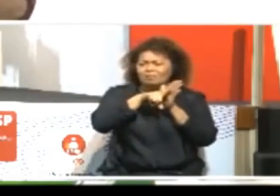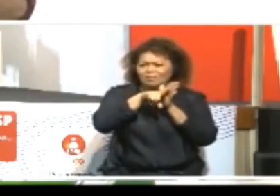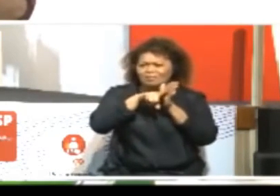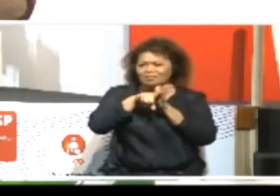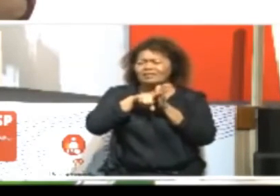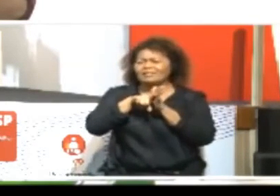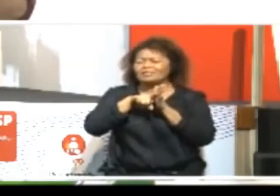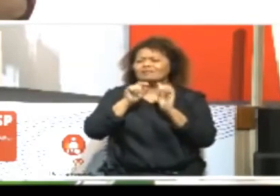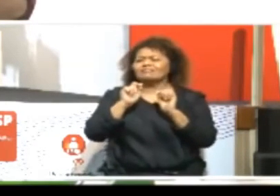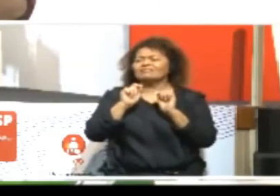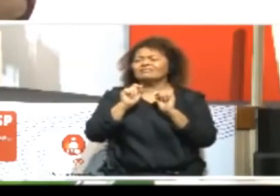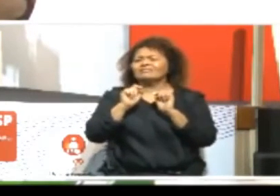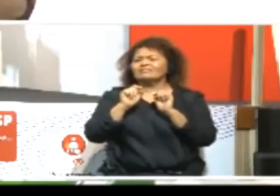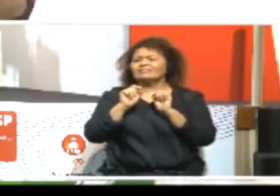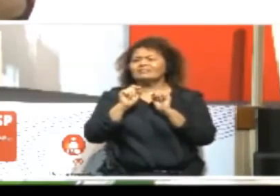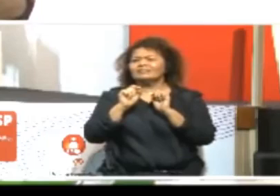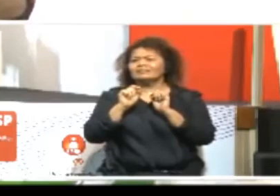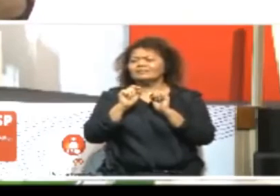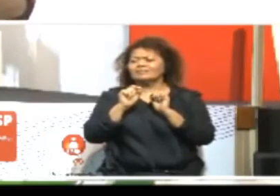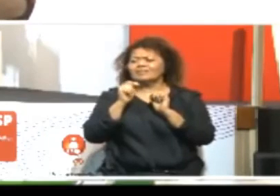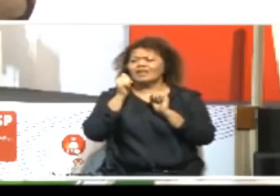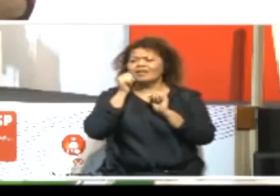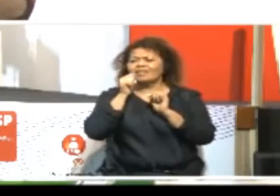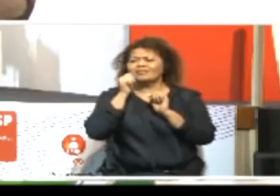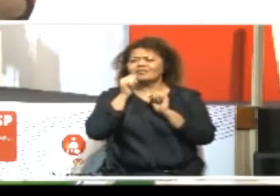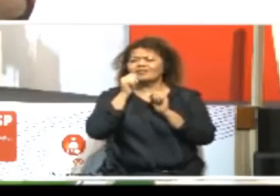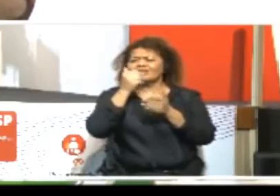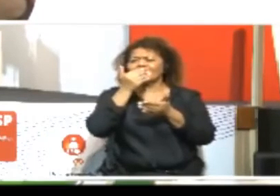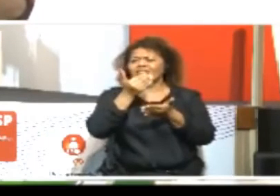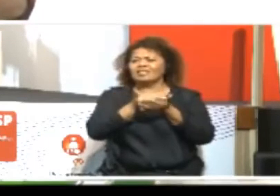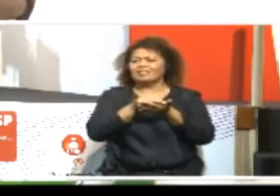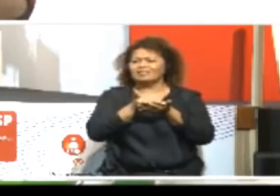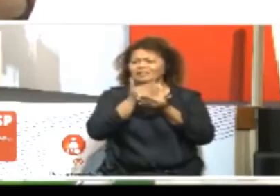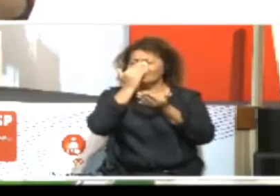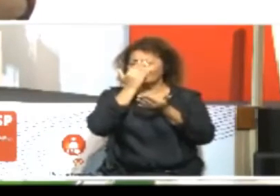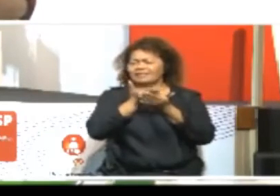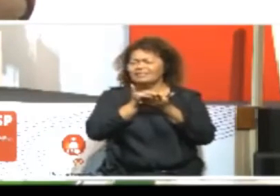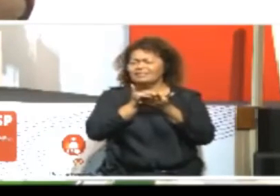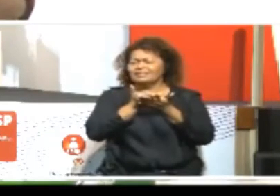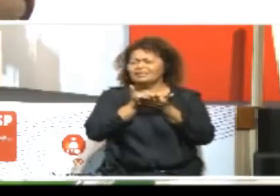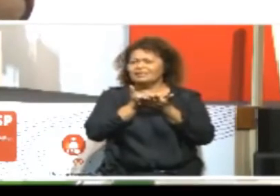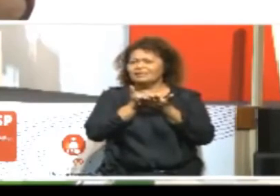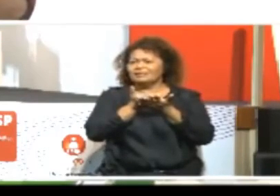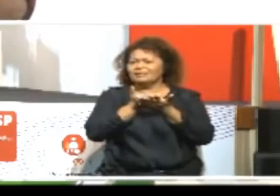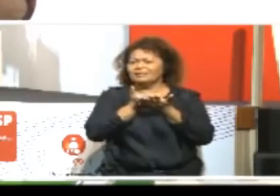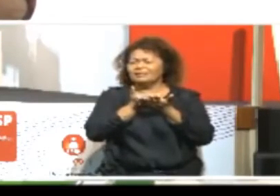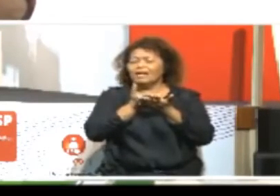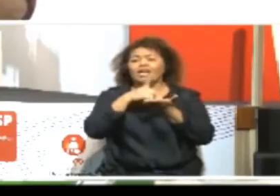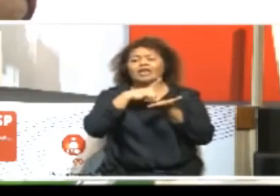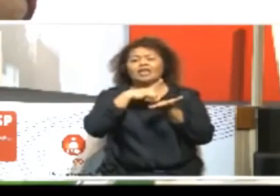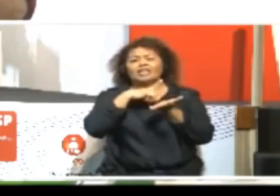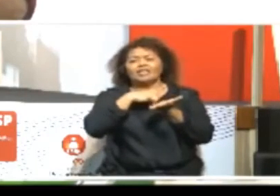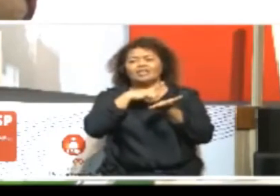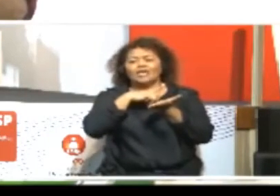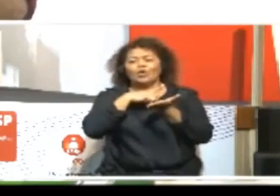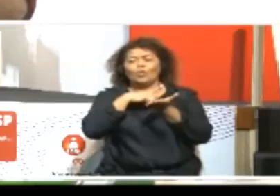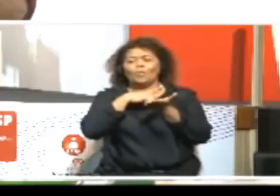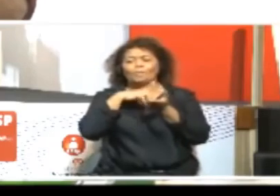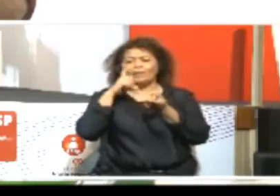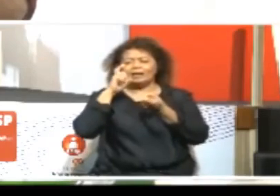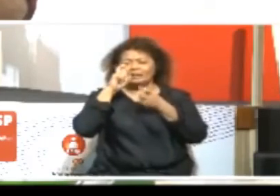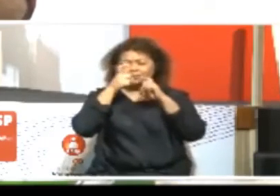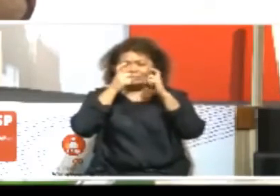¿Usted cree que tener una gestión por resultados